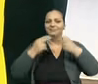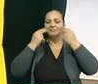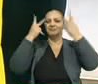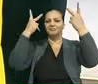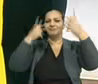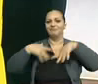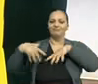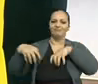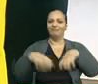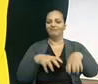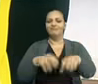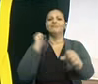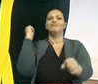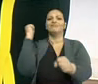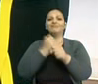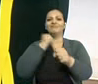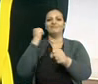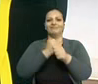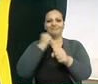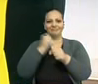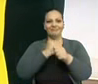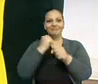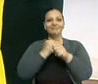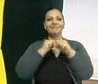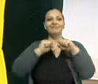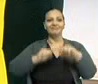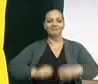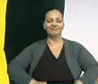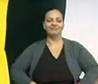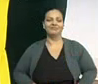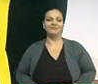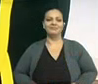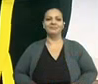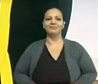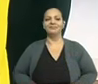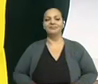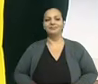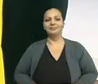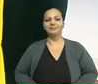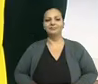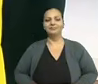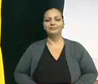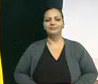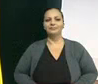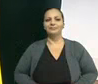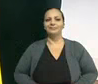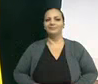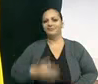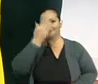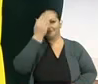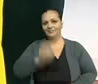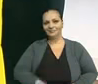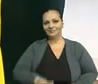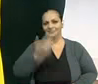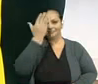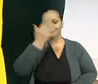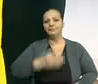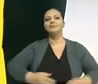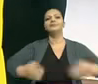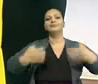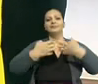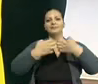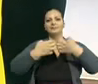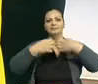vida, se lance a comerse al mundo antes que el mundo se lo coma a usted. Buenos días, su